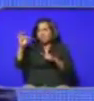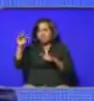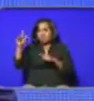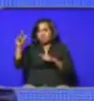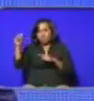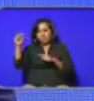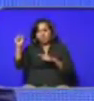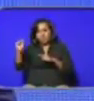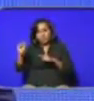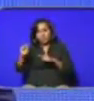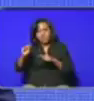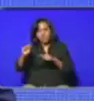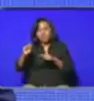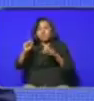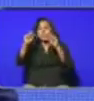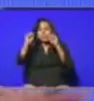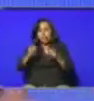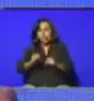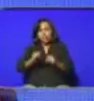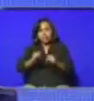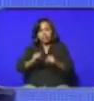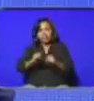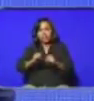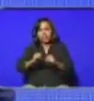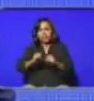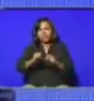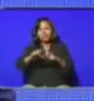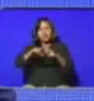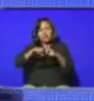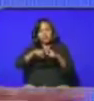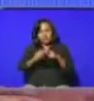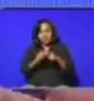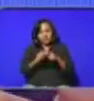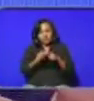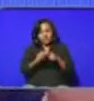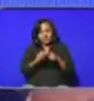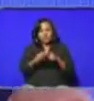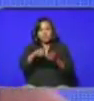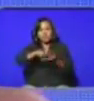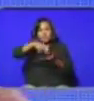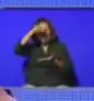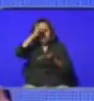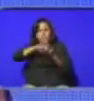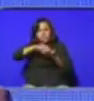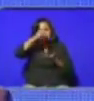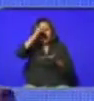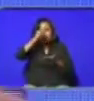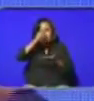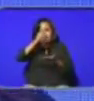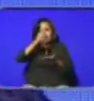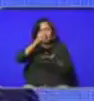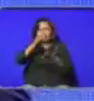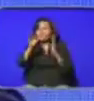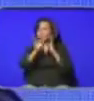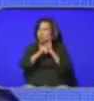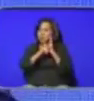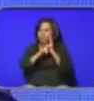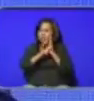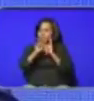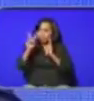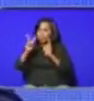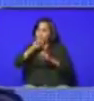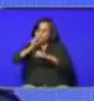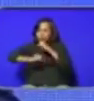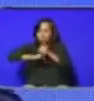entrar entonces a formarte en una competencia técnica de duración de 2 años. Los cursos